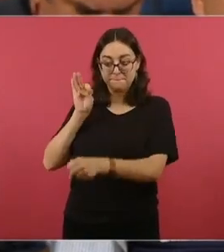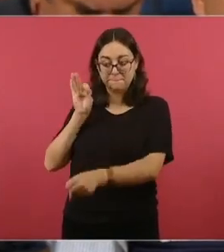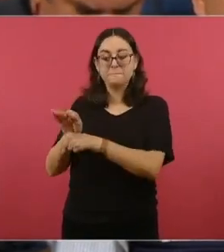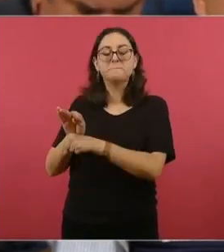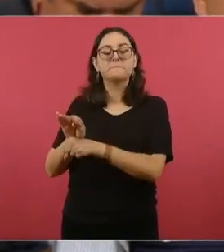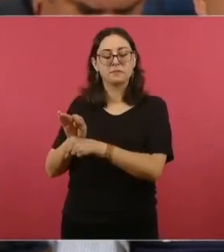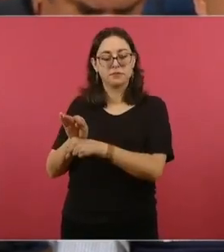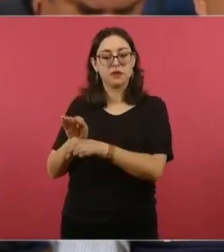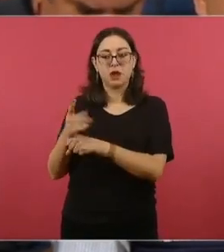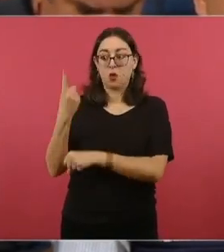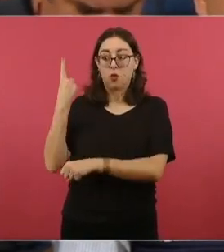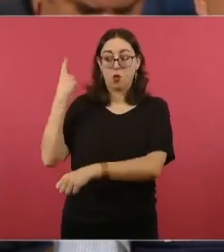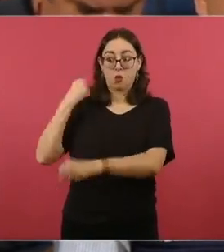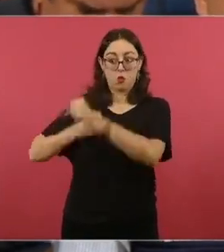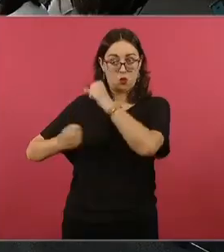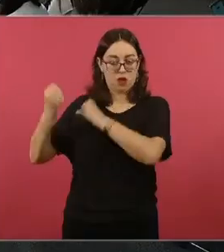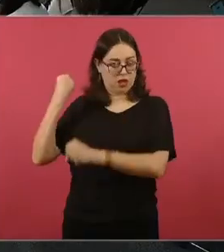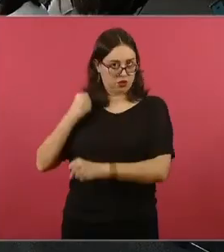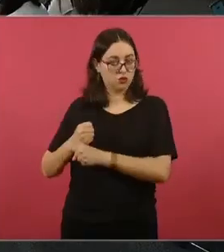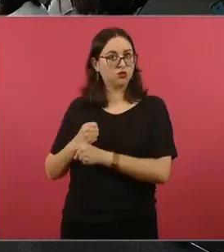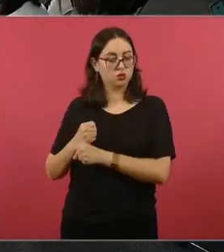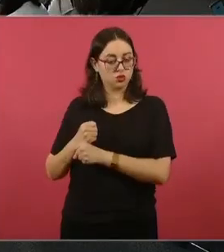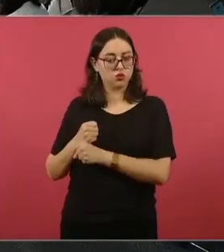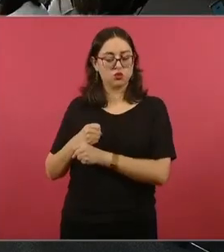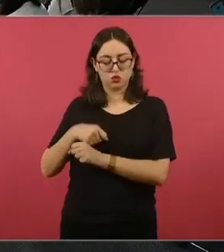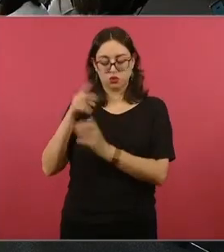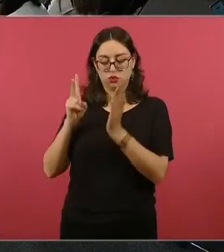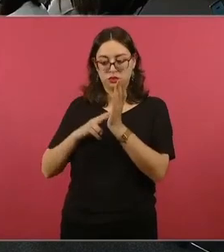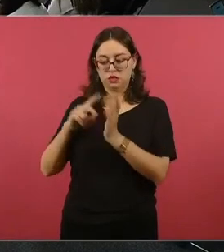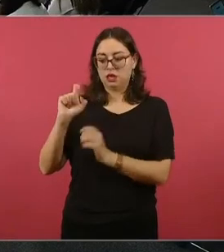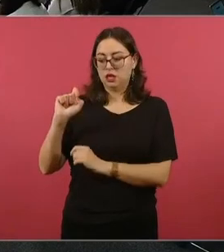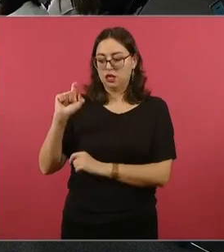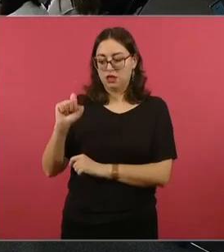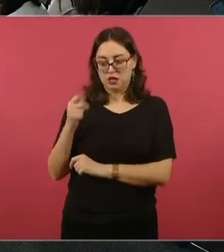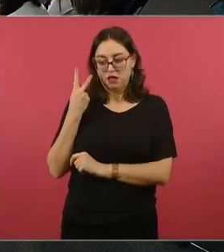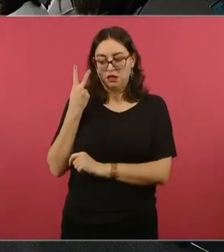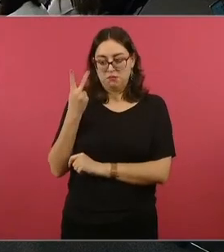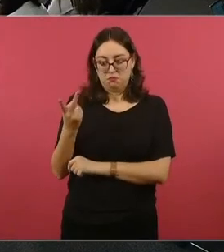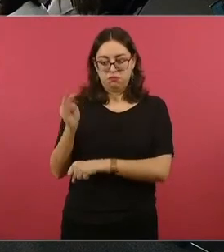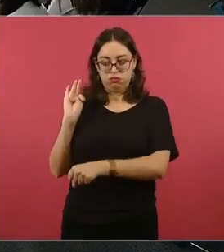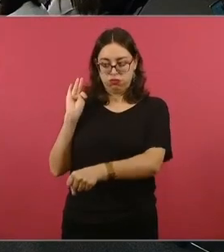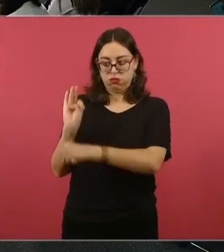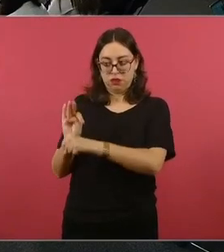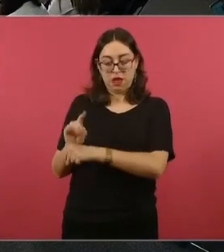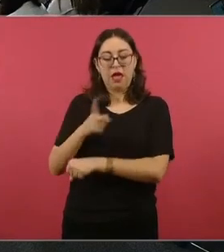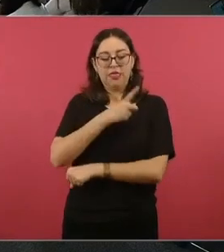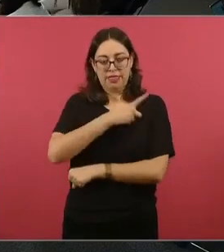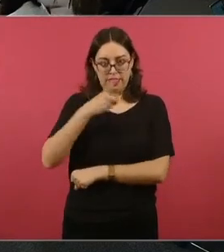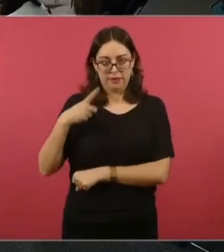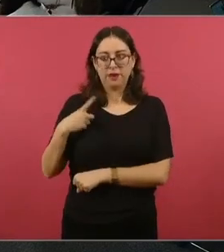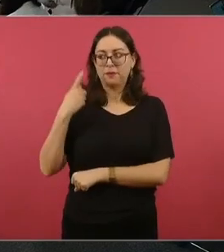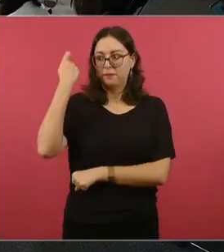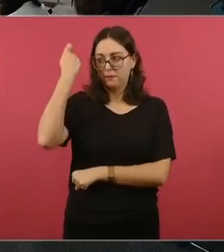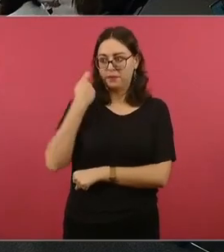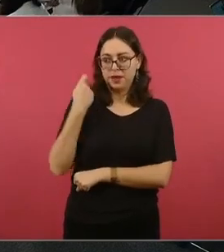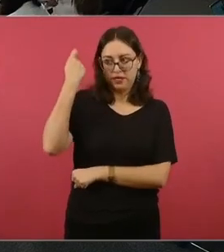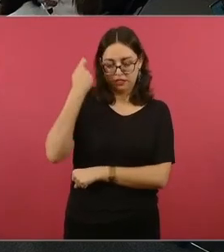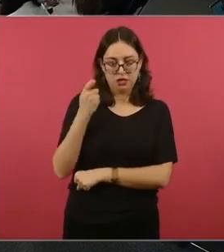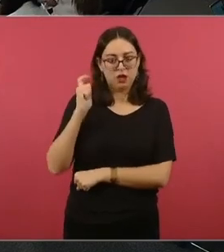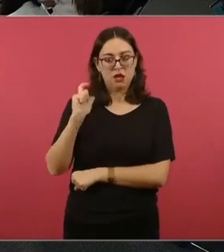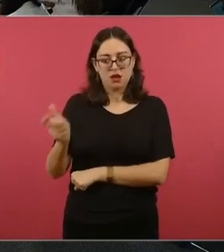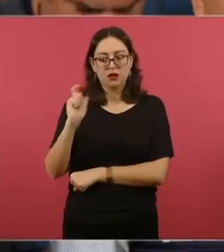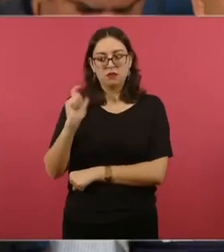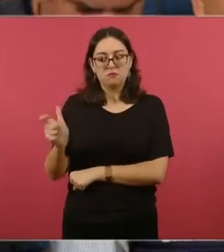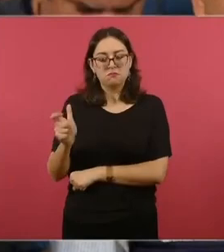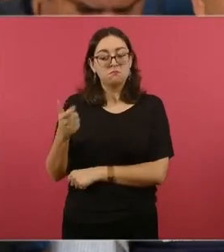año, desde abril del 2022, pero hasta el momento ella dice, pues no ha recibido